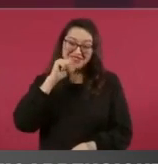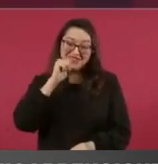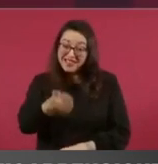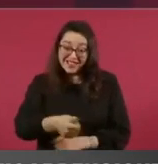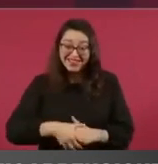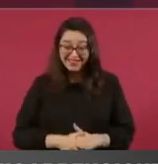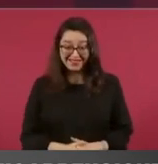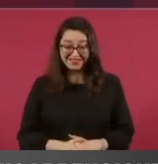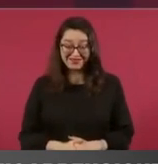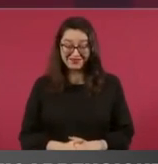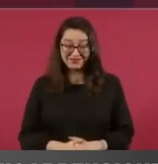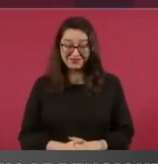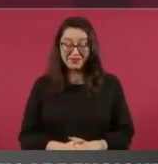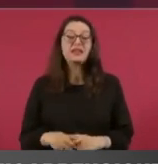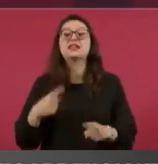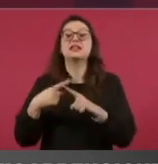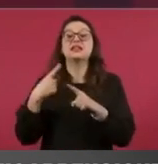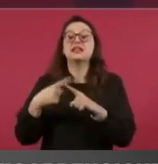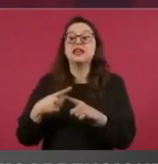Ahora,